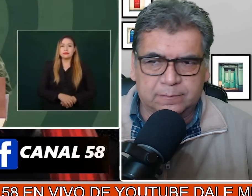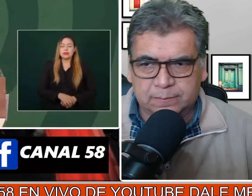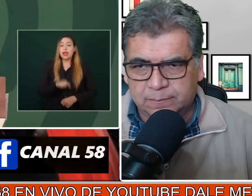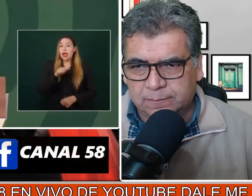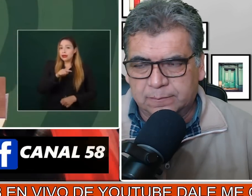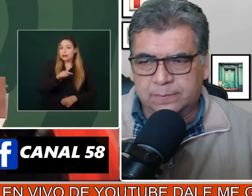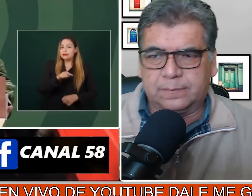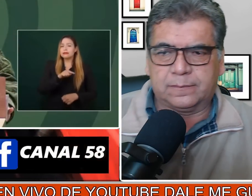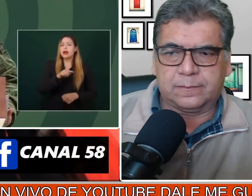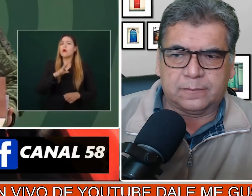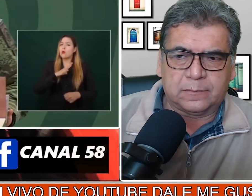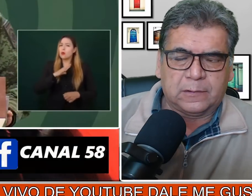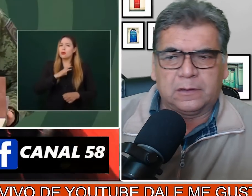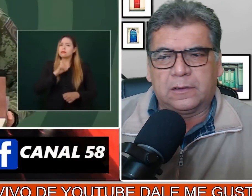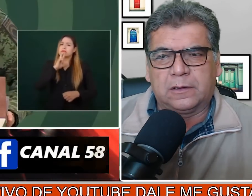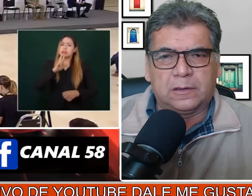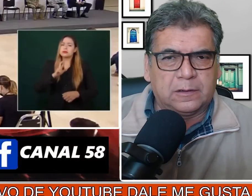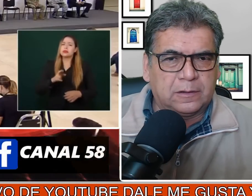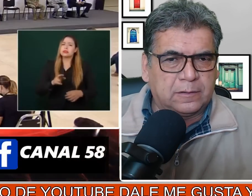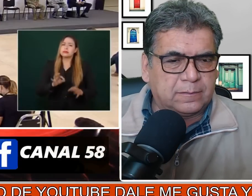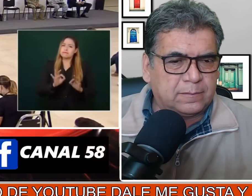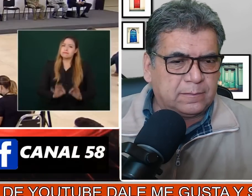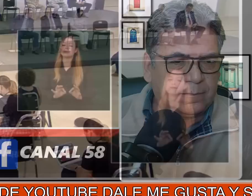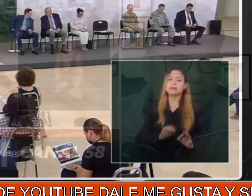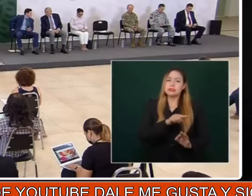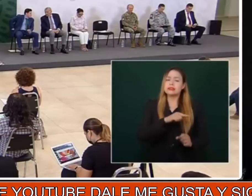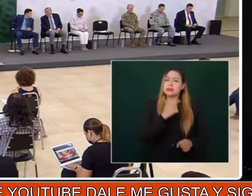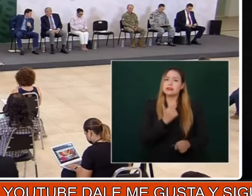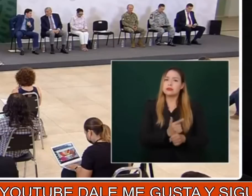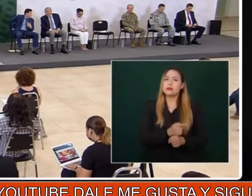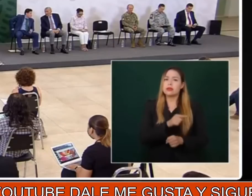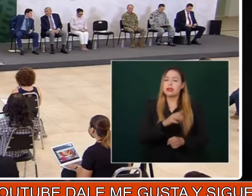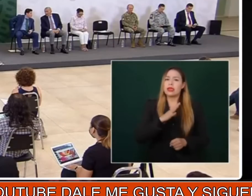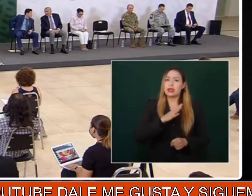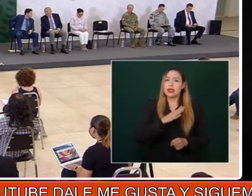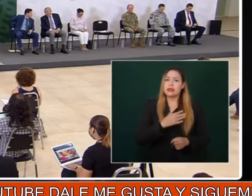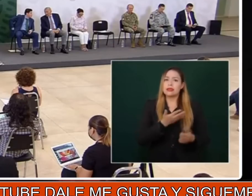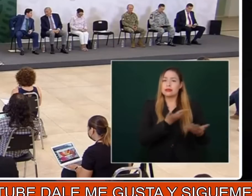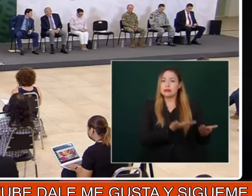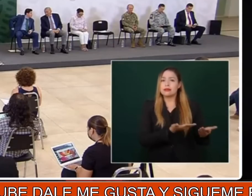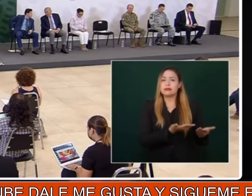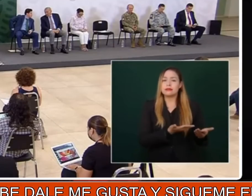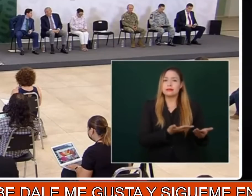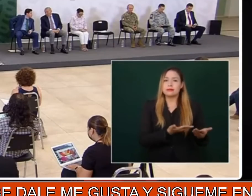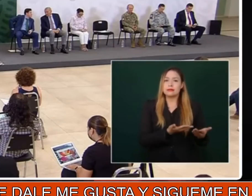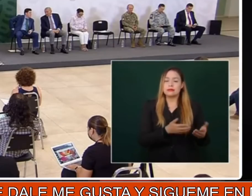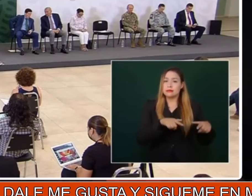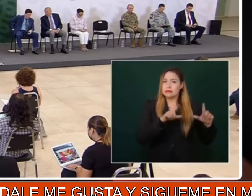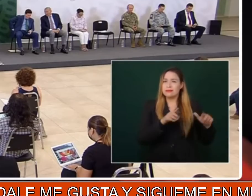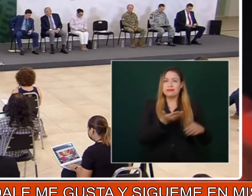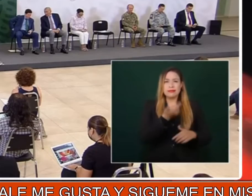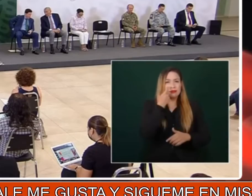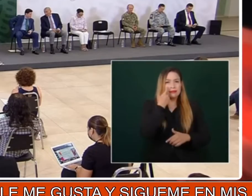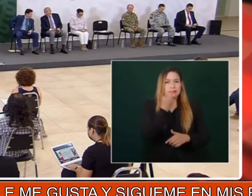resultados positivos. Se localizan, la siguiente por favor, se localizan